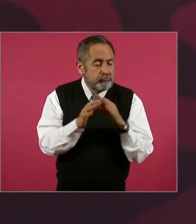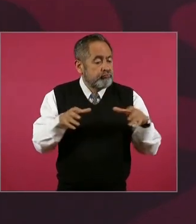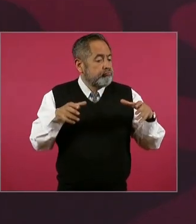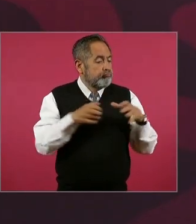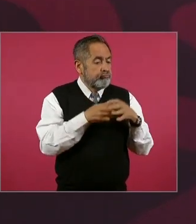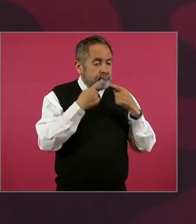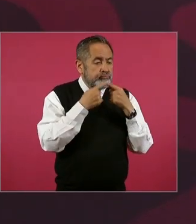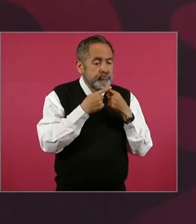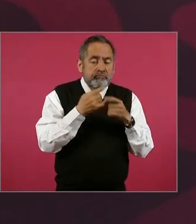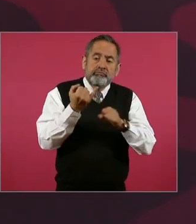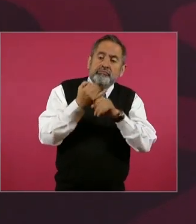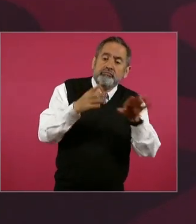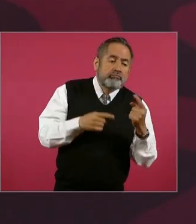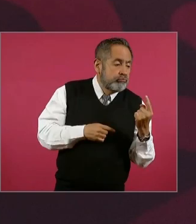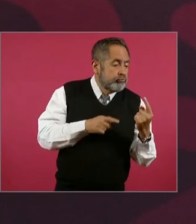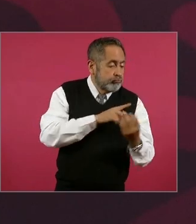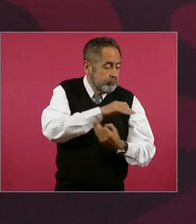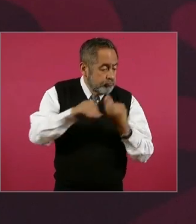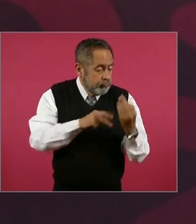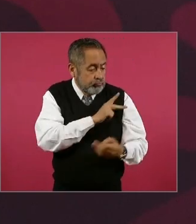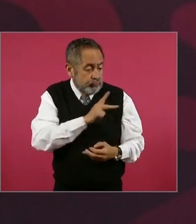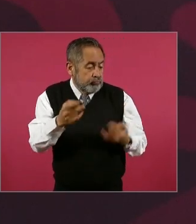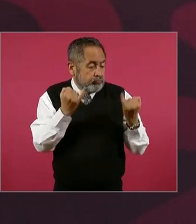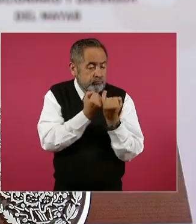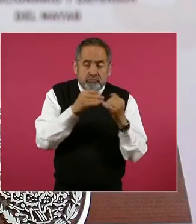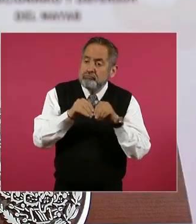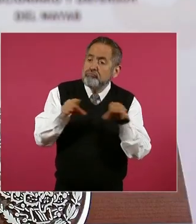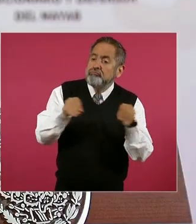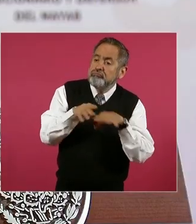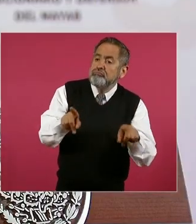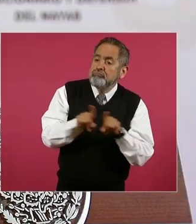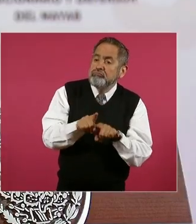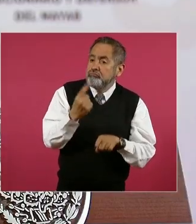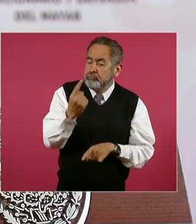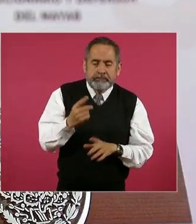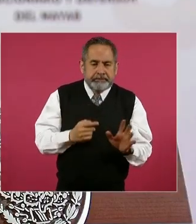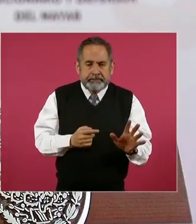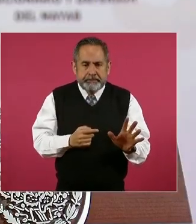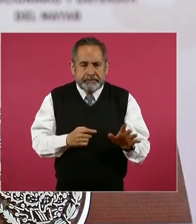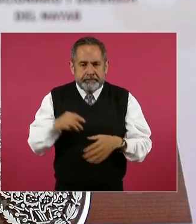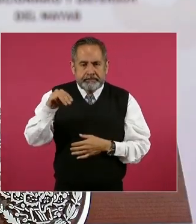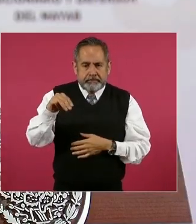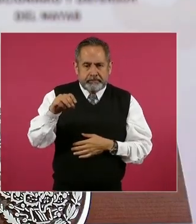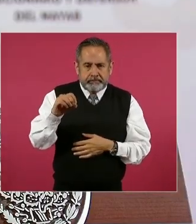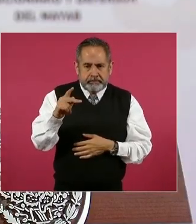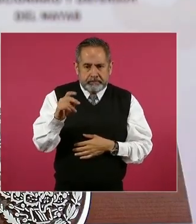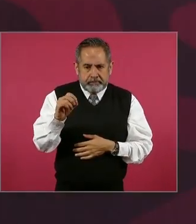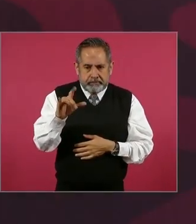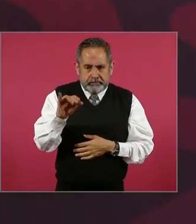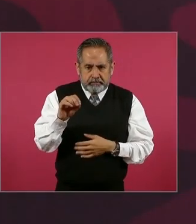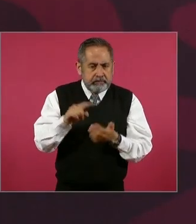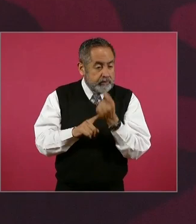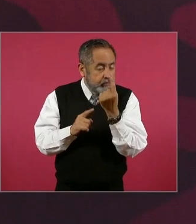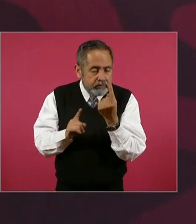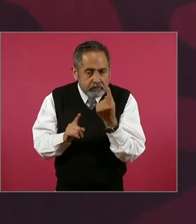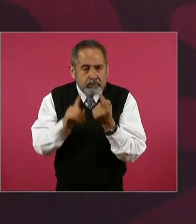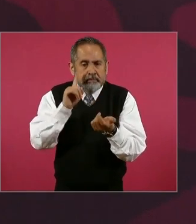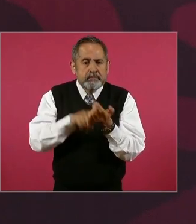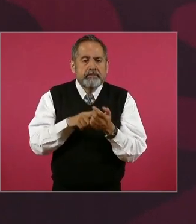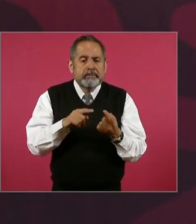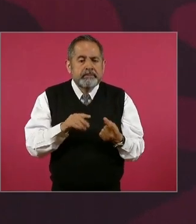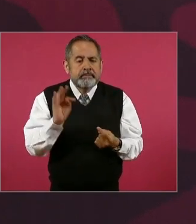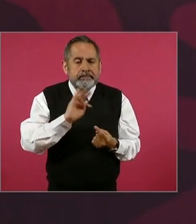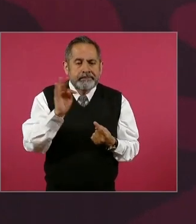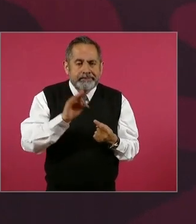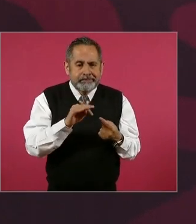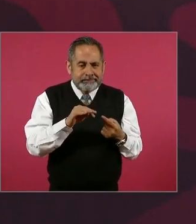en que De manera exclusiva o principal monopolio no quiere decir uno solo no puede